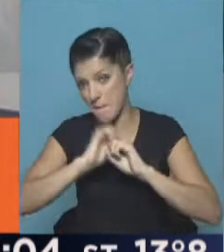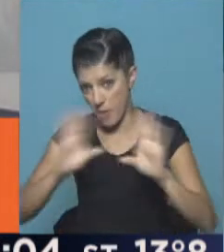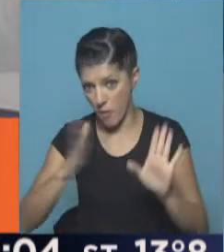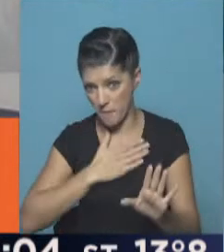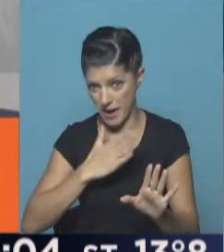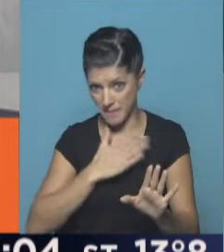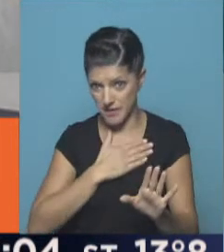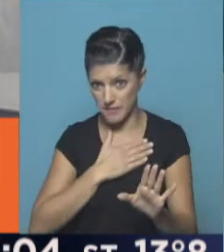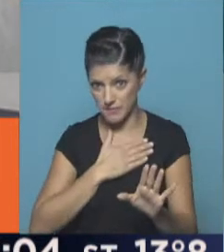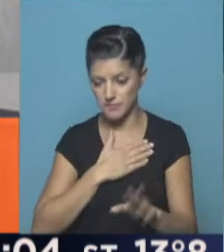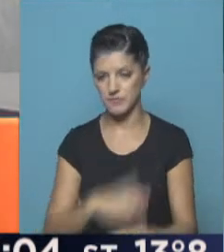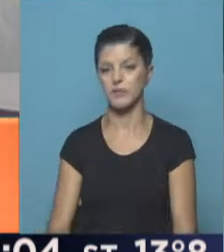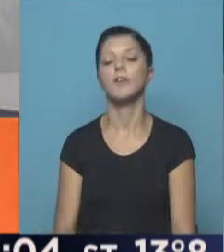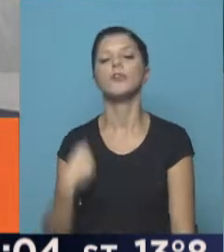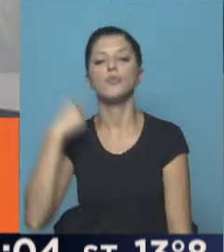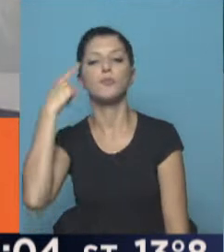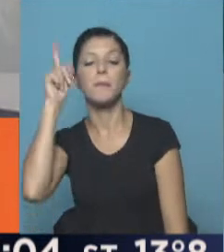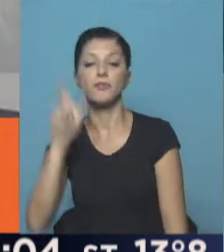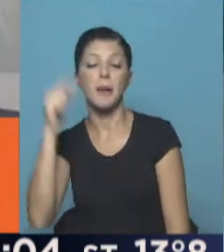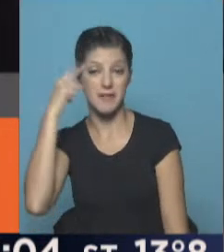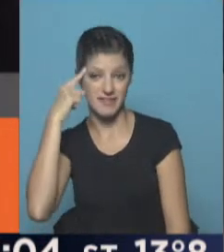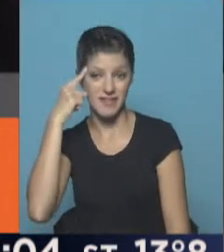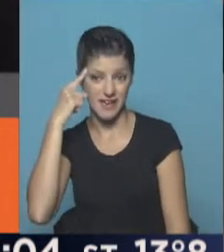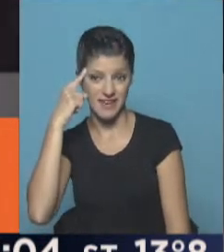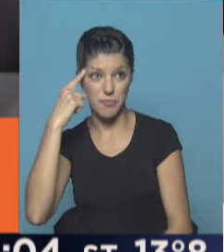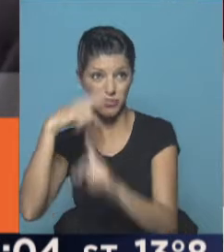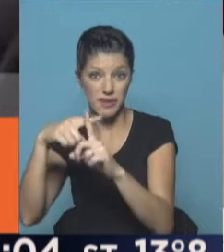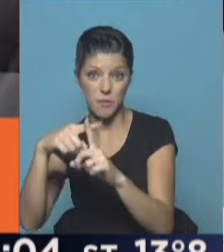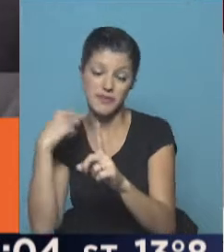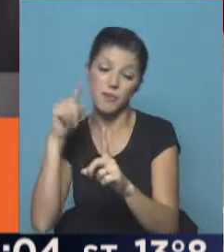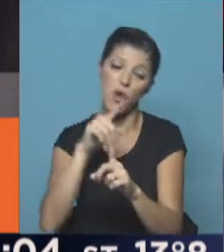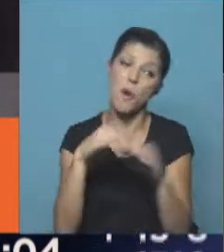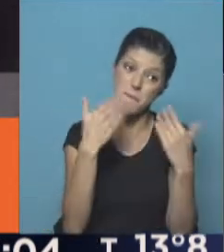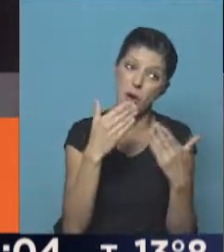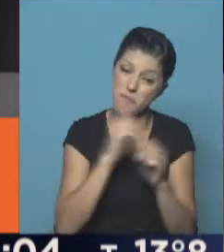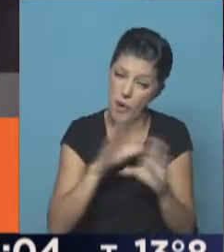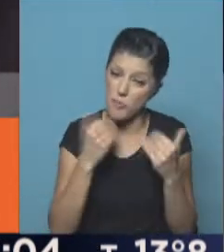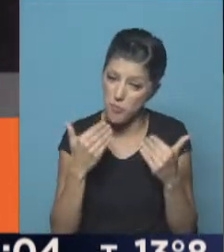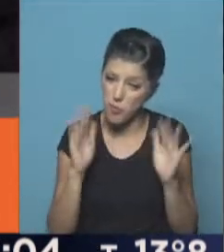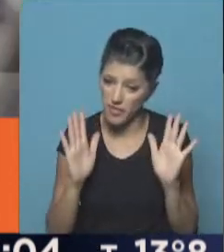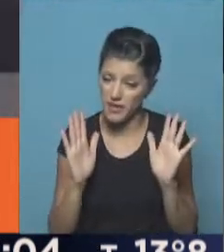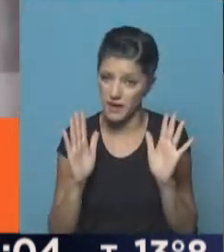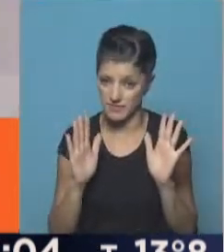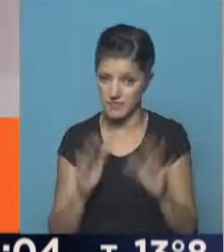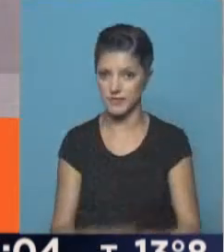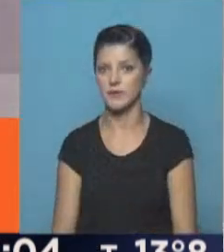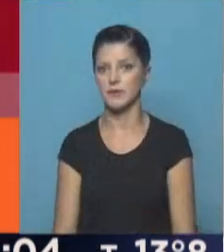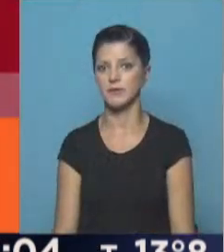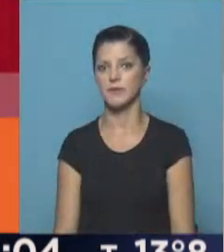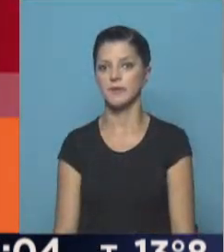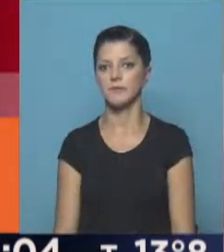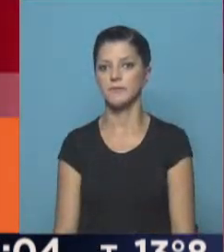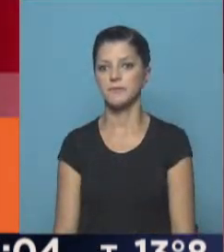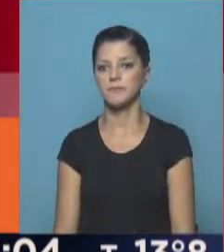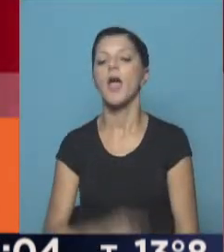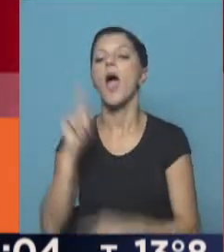que el optimista es el que piensa que las cosas todavía podrían haber sido peor. Podría haber sido mucho peor. Hay desafíos de gobernanza